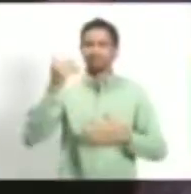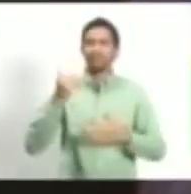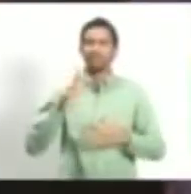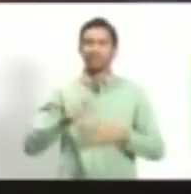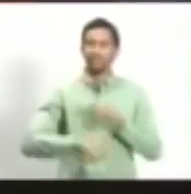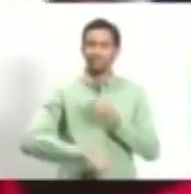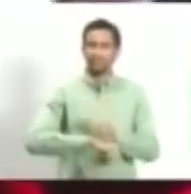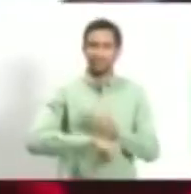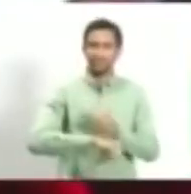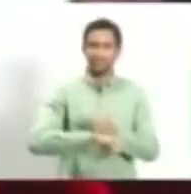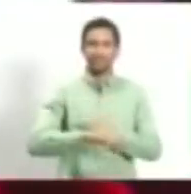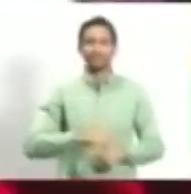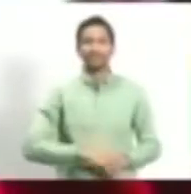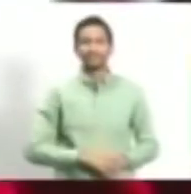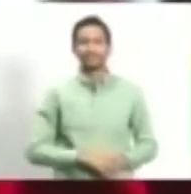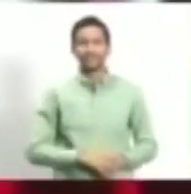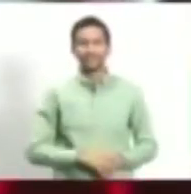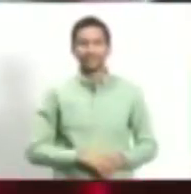fútbol.